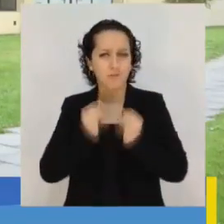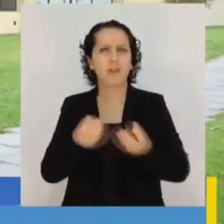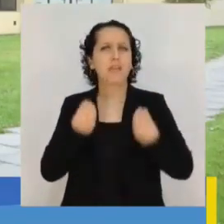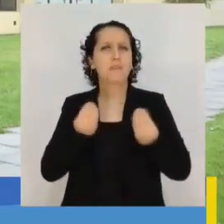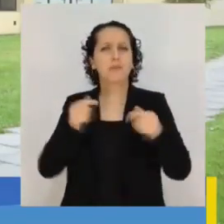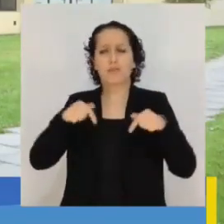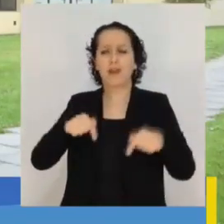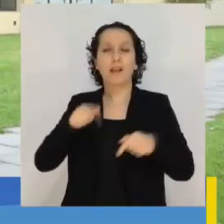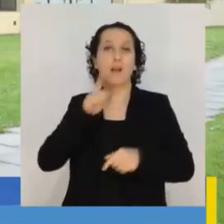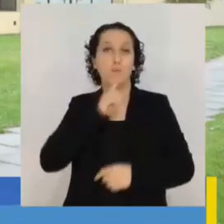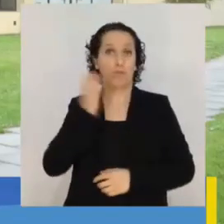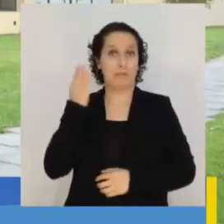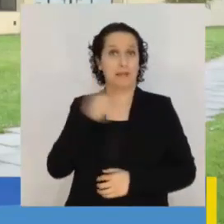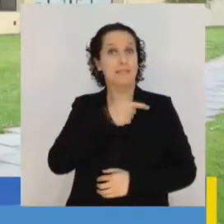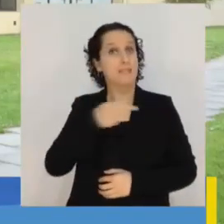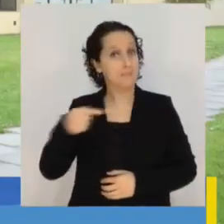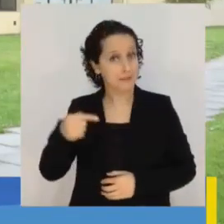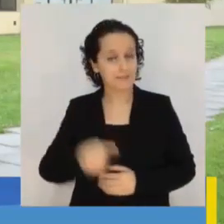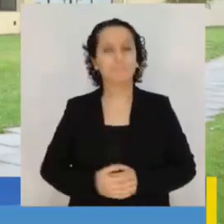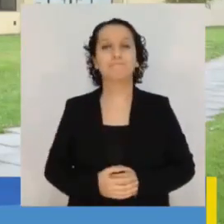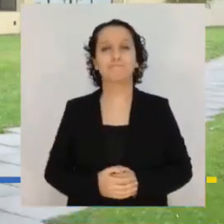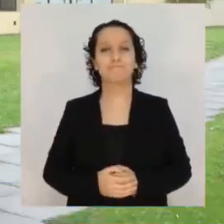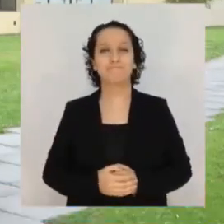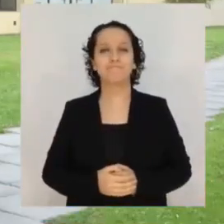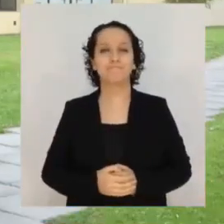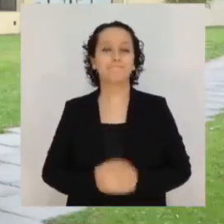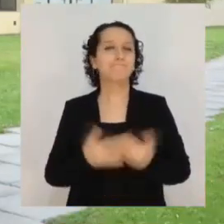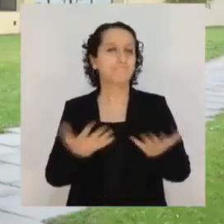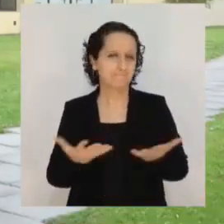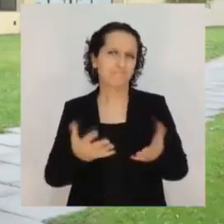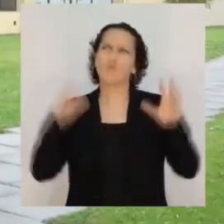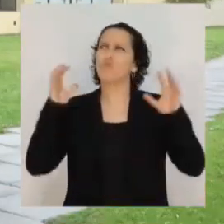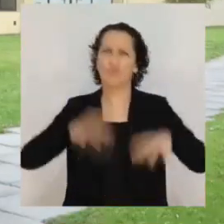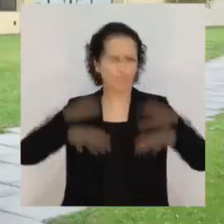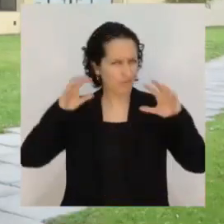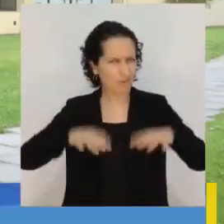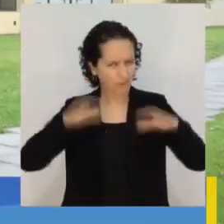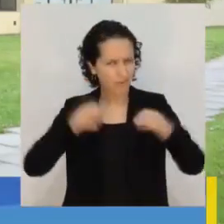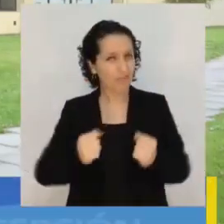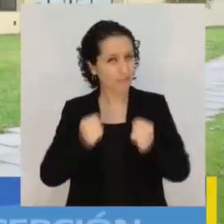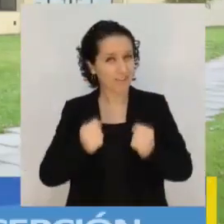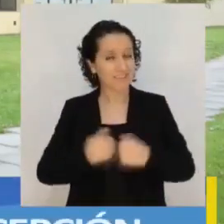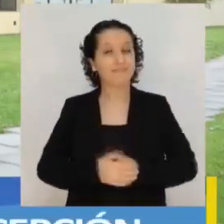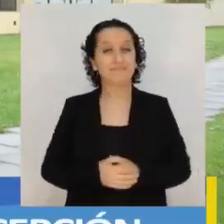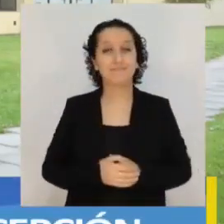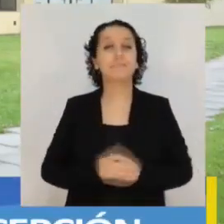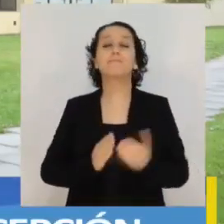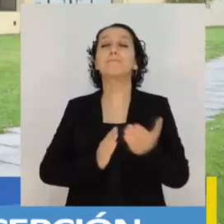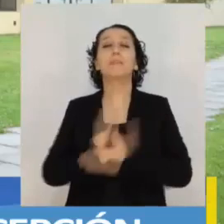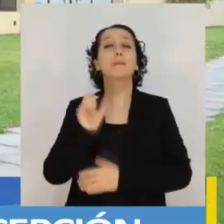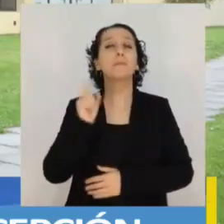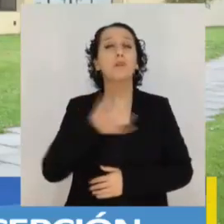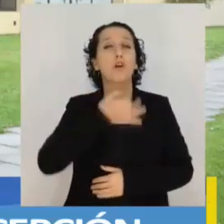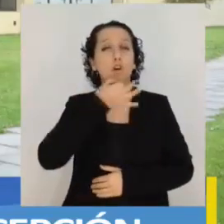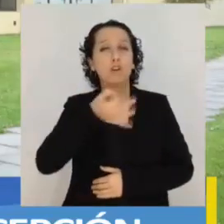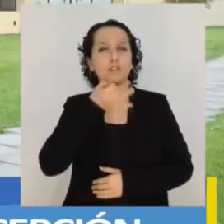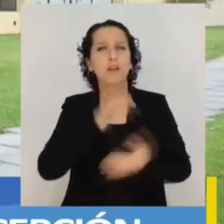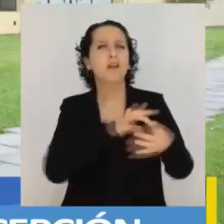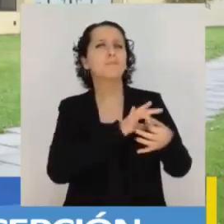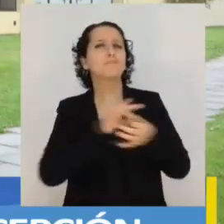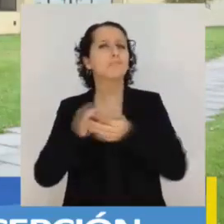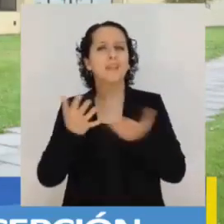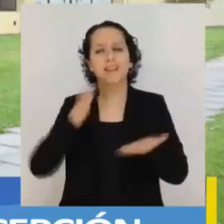acá en la comuna penquista durante esta última semana bastante lluviosa por lo demás. Y partimos contándoles sobre la celebración